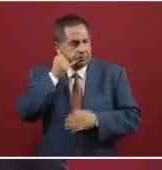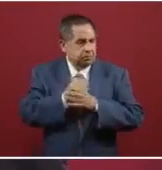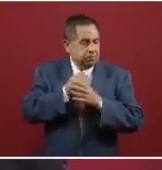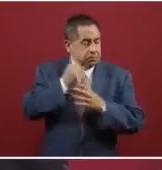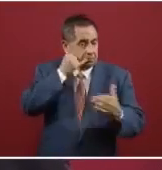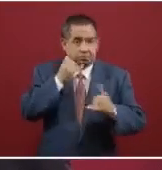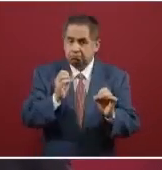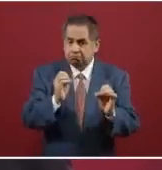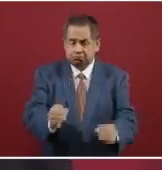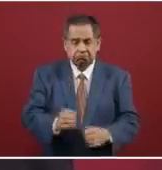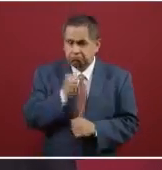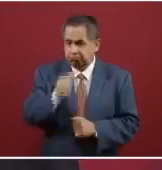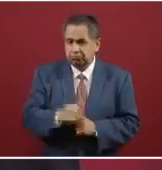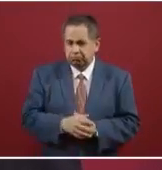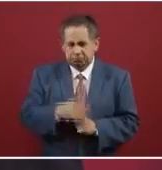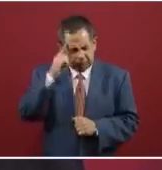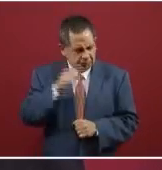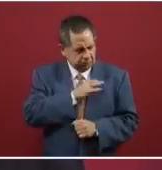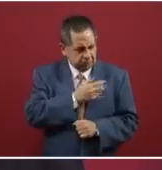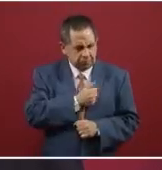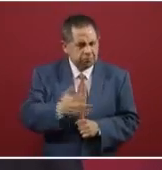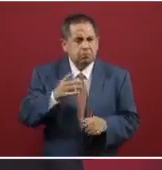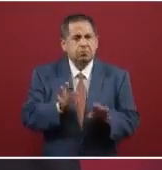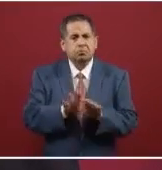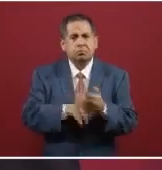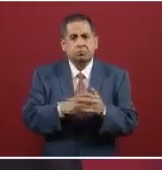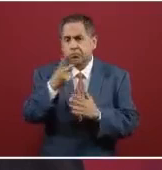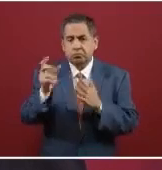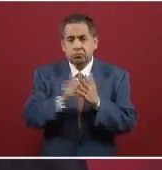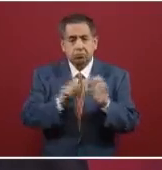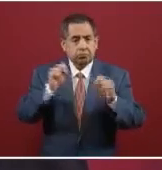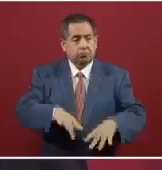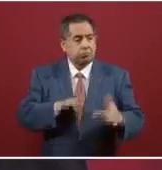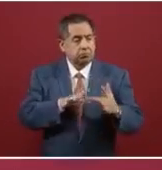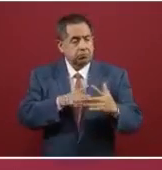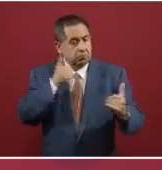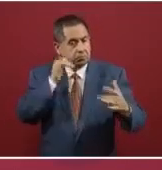él. Yo creo que ya lleva como 2 meses